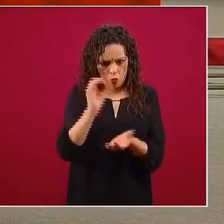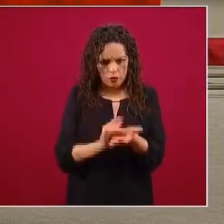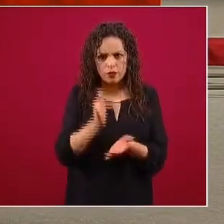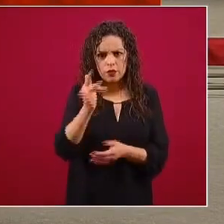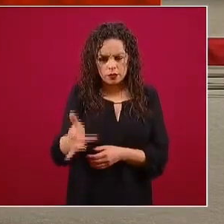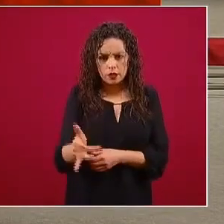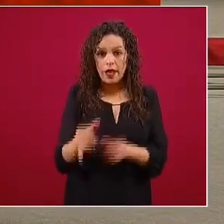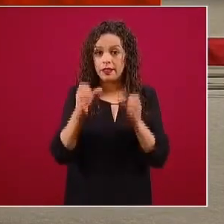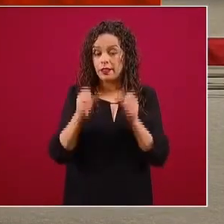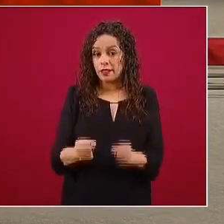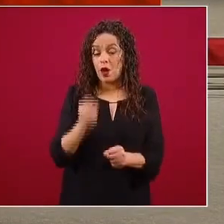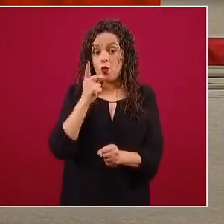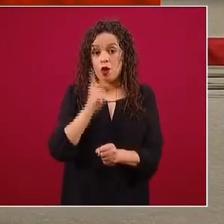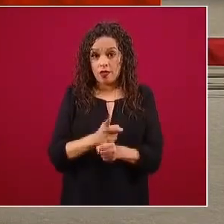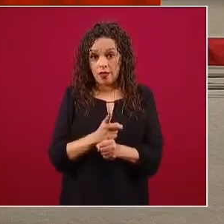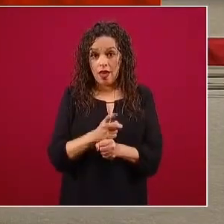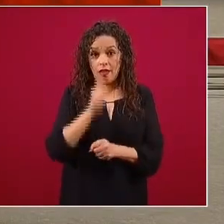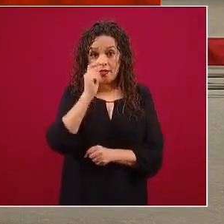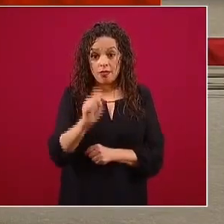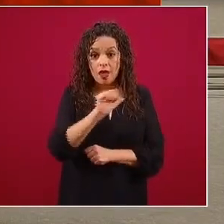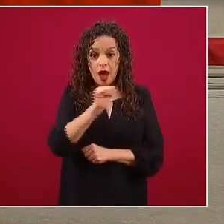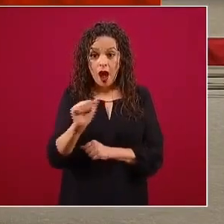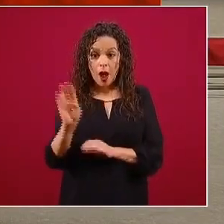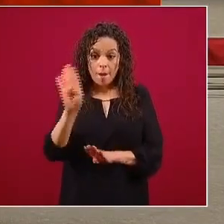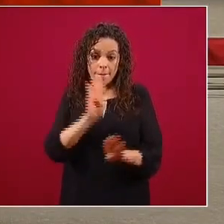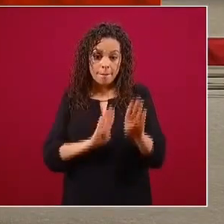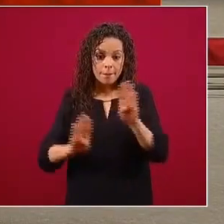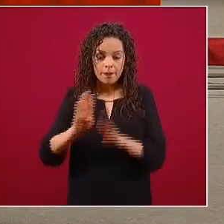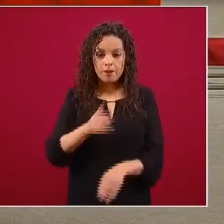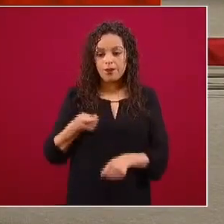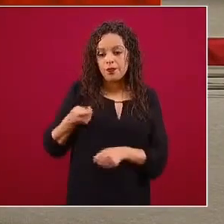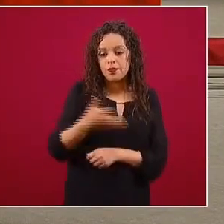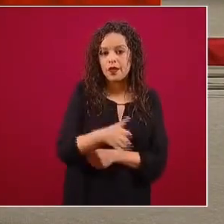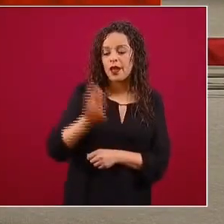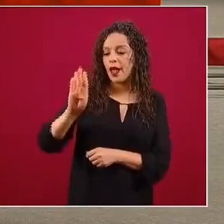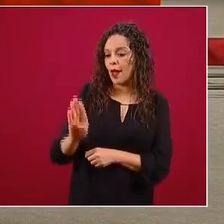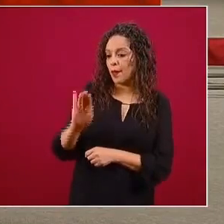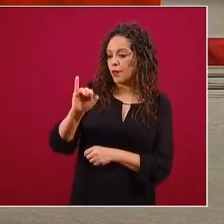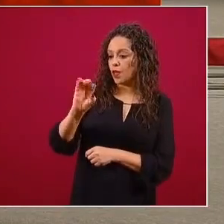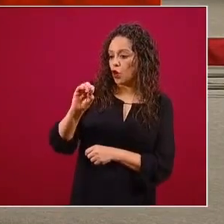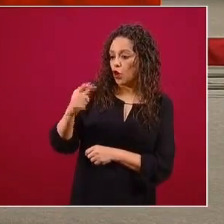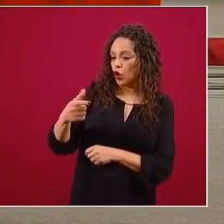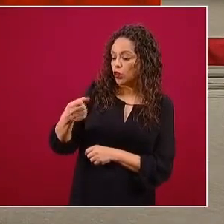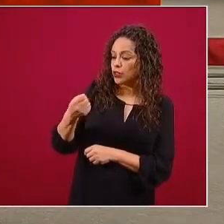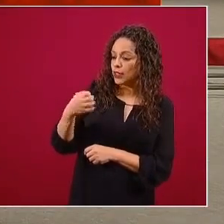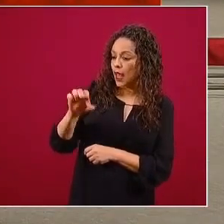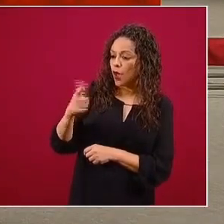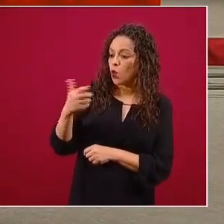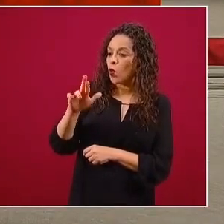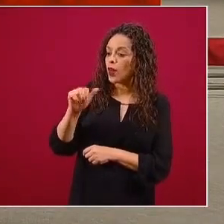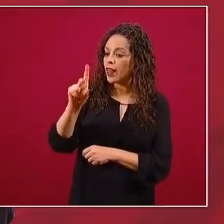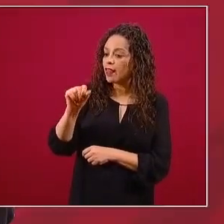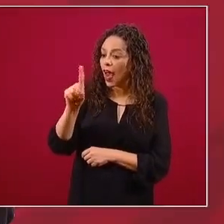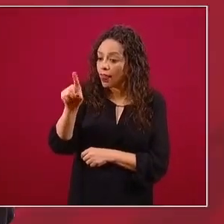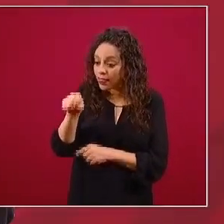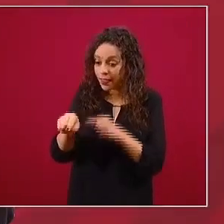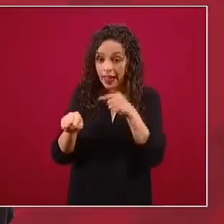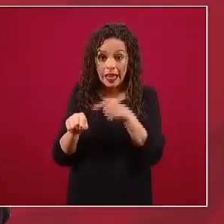La seguridad en términos biológicos, que se llama bioseguridad, es parte